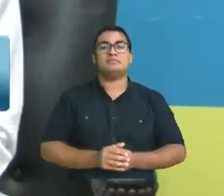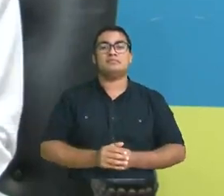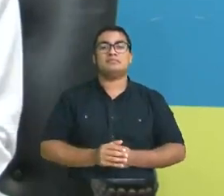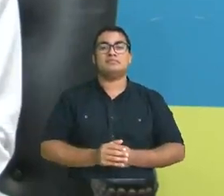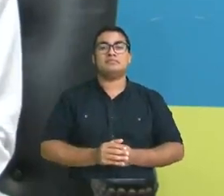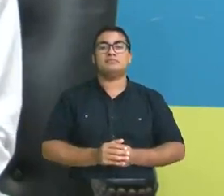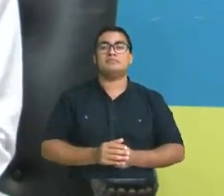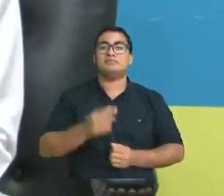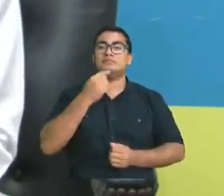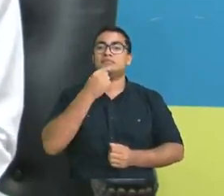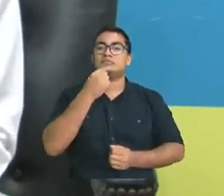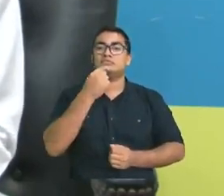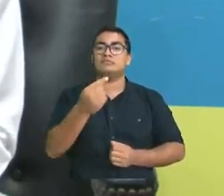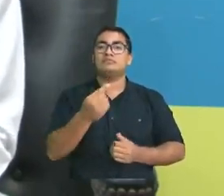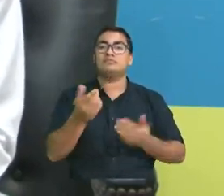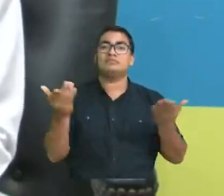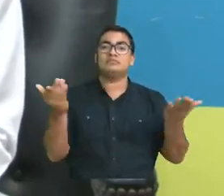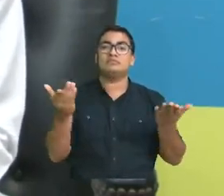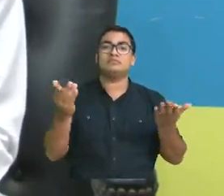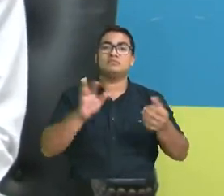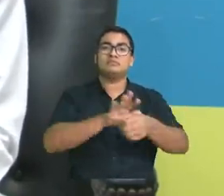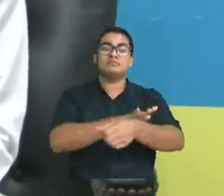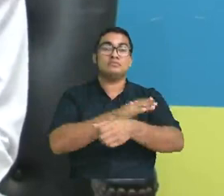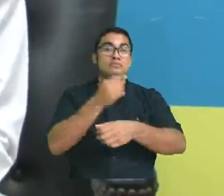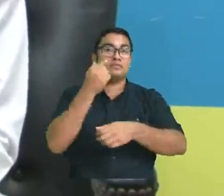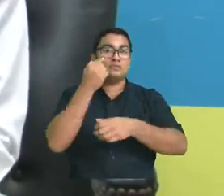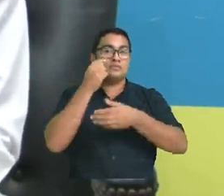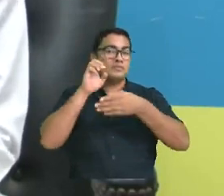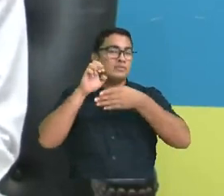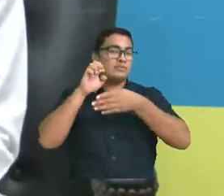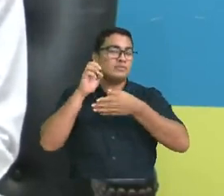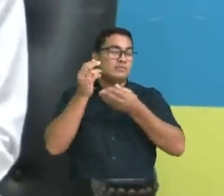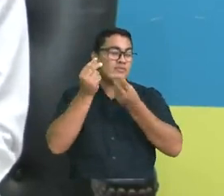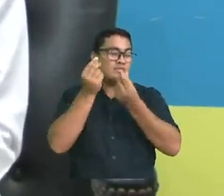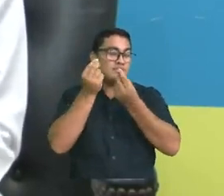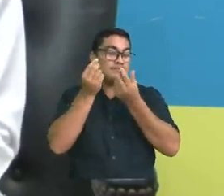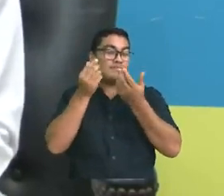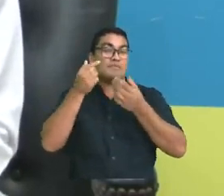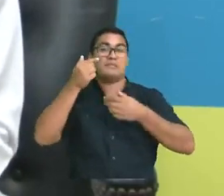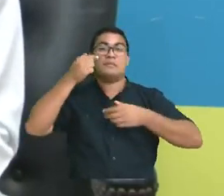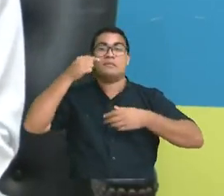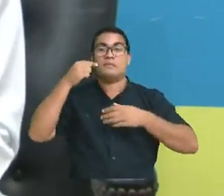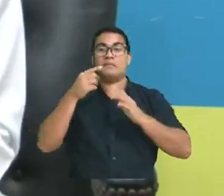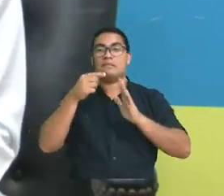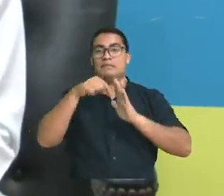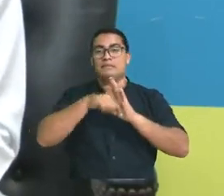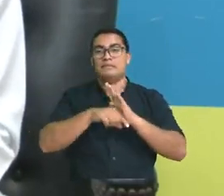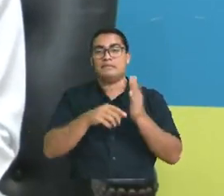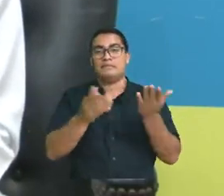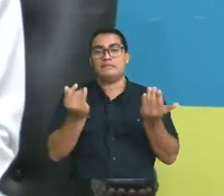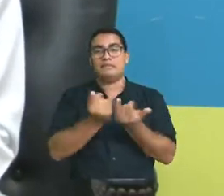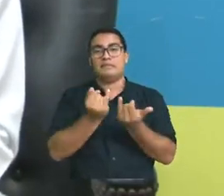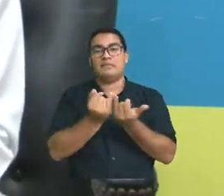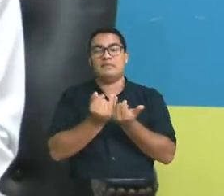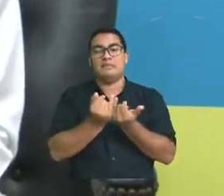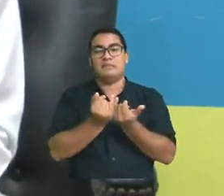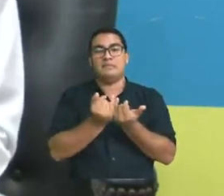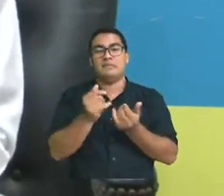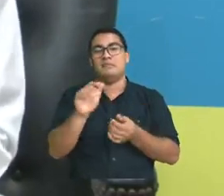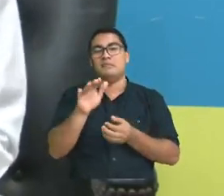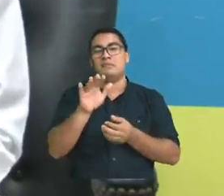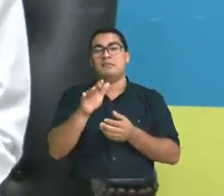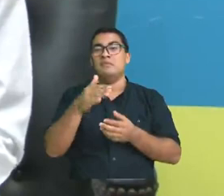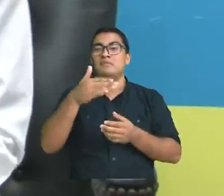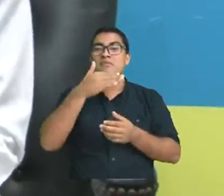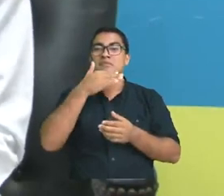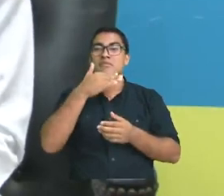aqueja muchas veces sensación de arenía, sensación de cuerpo extraño, da la sensación como dificultad para